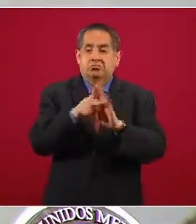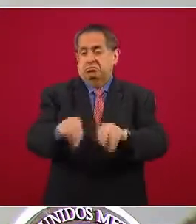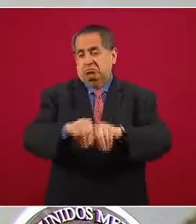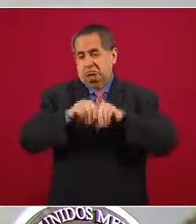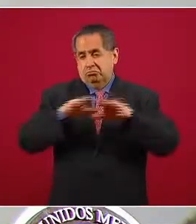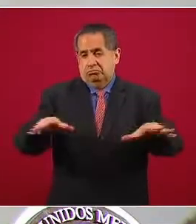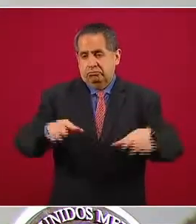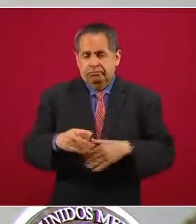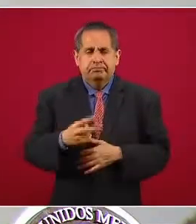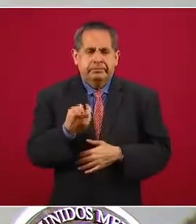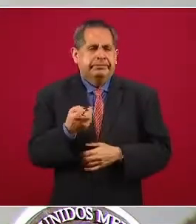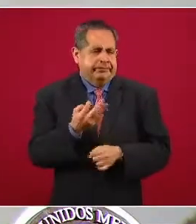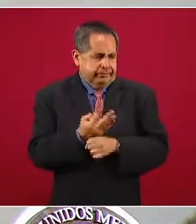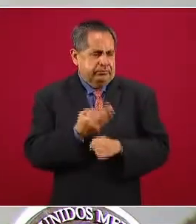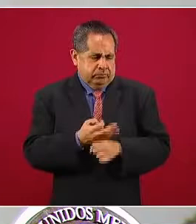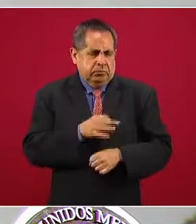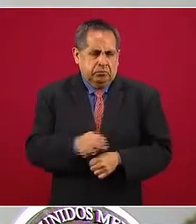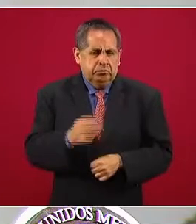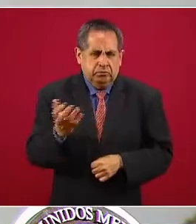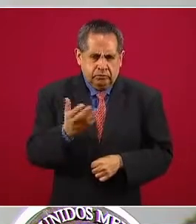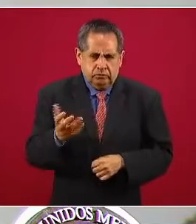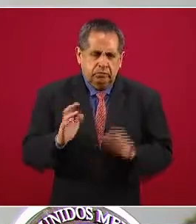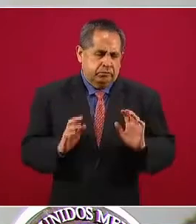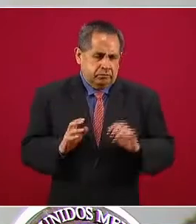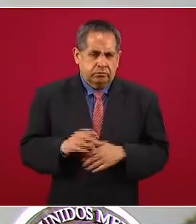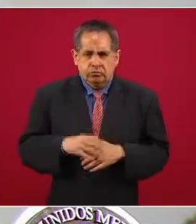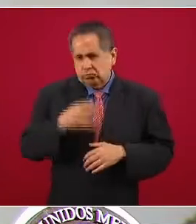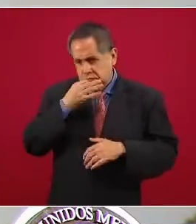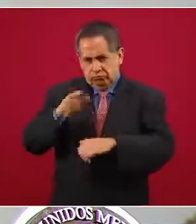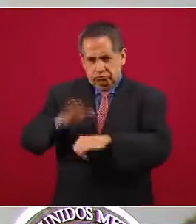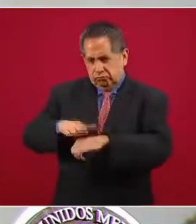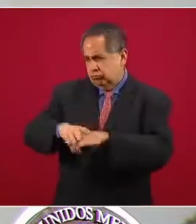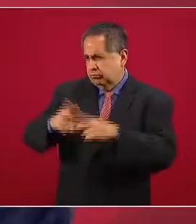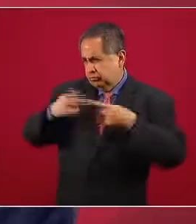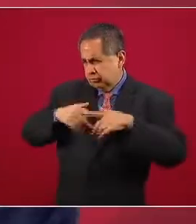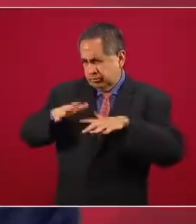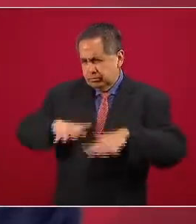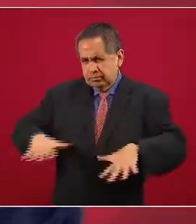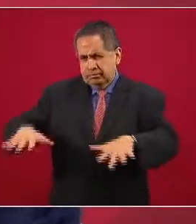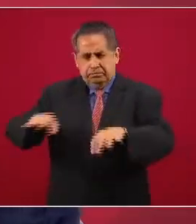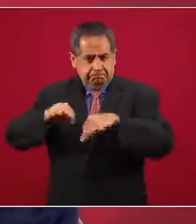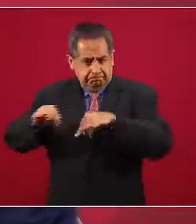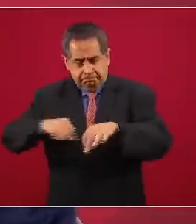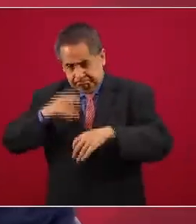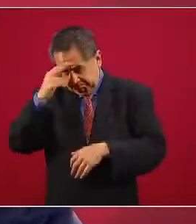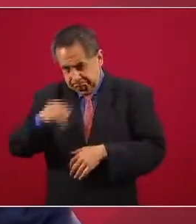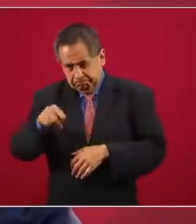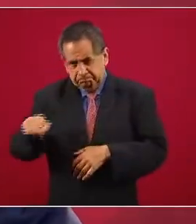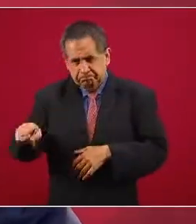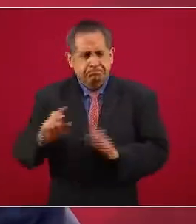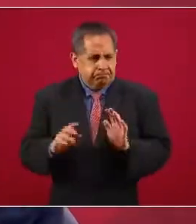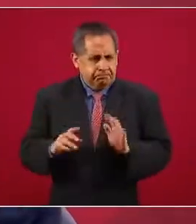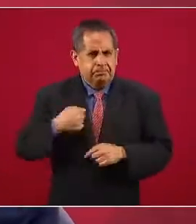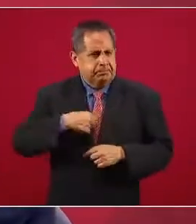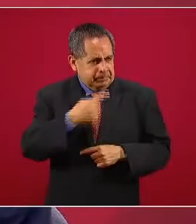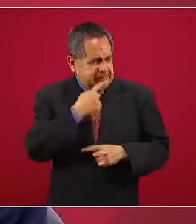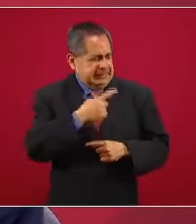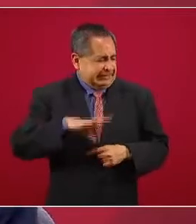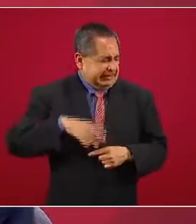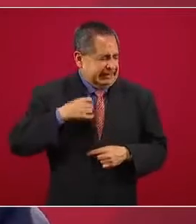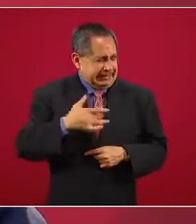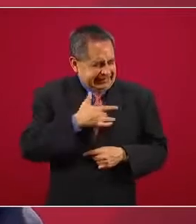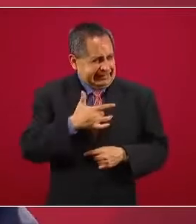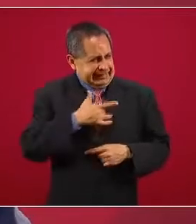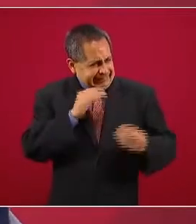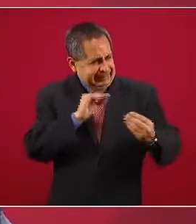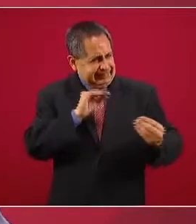es lo que se puede hacer. Y yo desde aquí le digo a las trabajadoras y trabajadores de México que pusimos alma, vida y corazón en